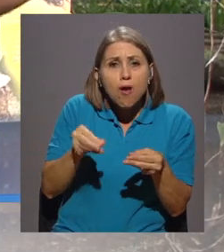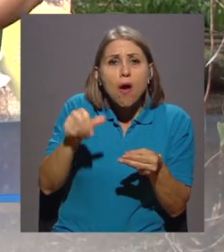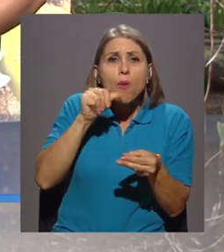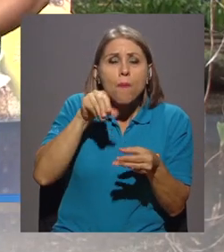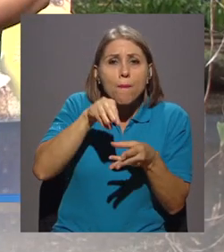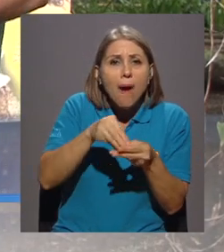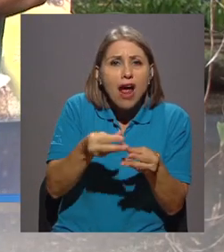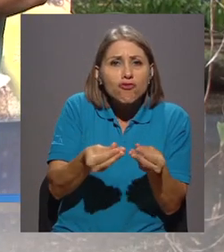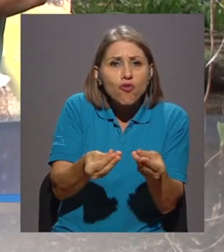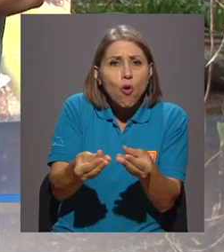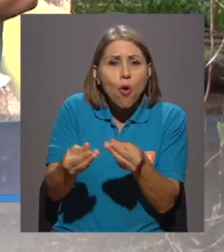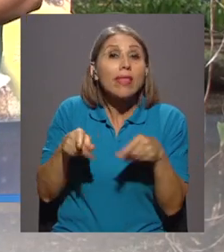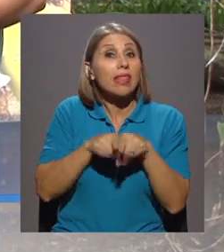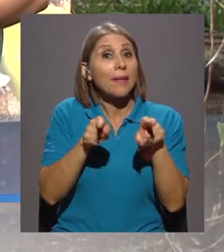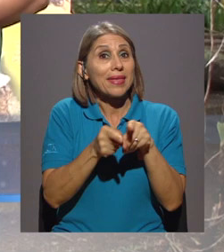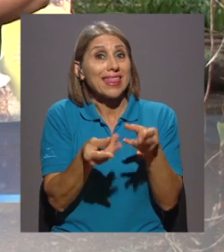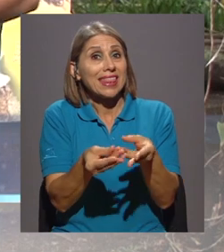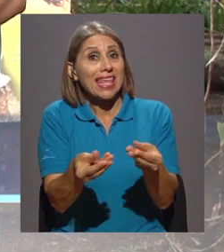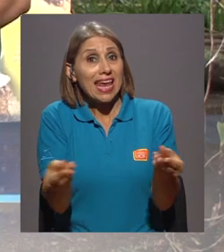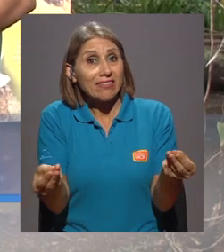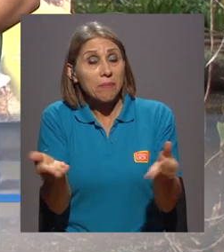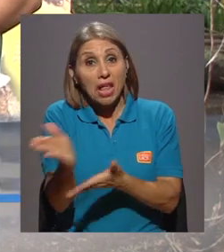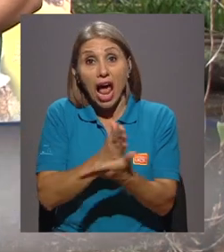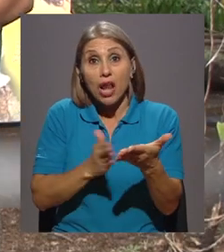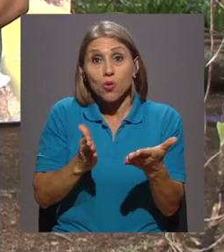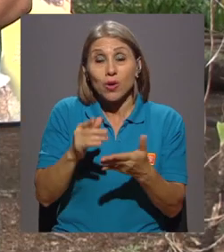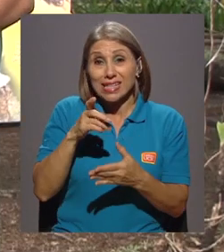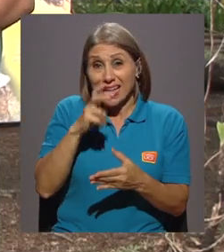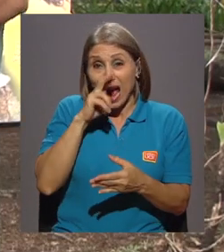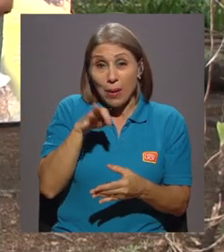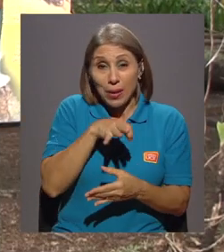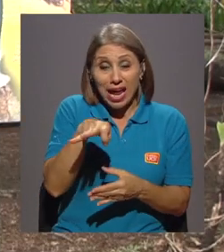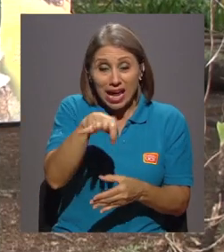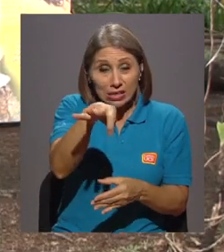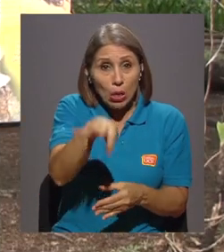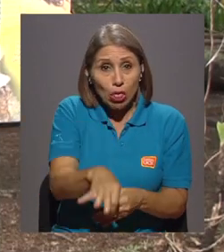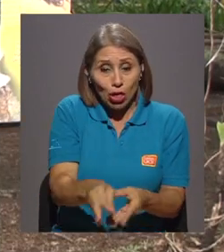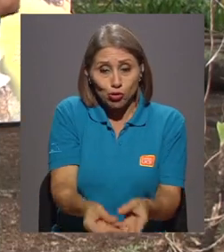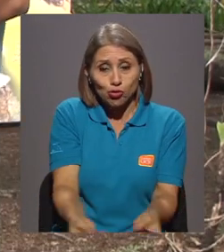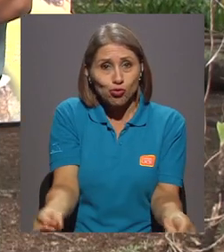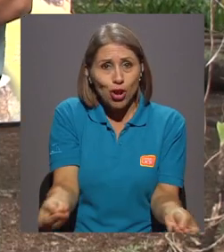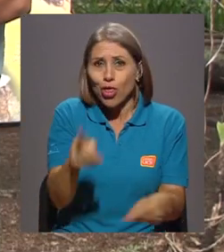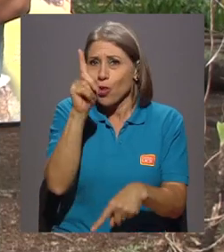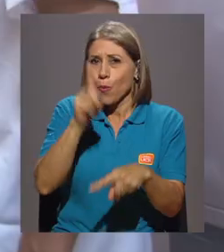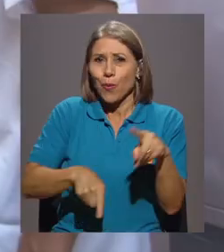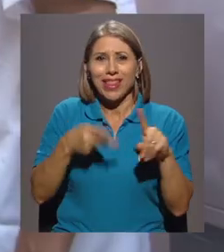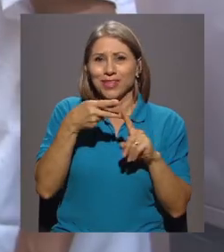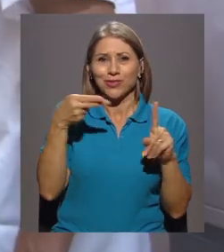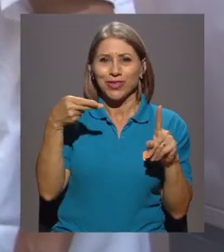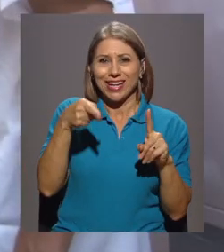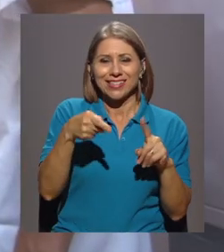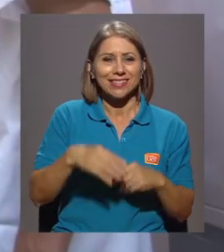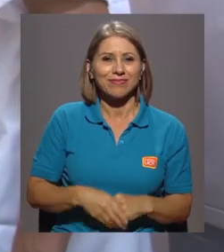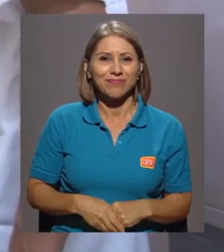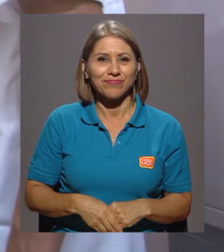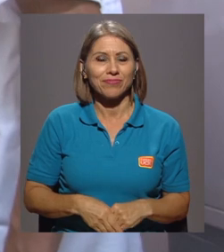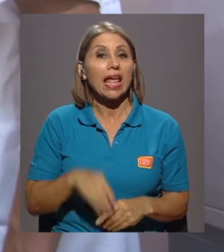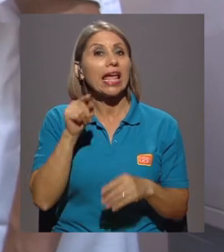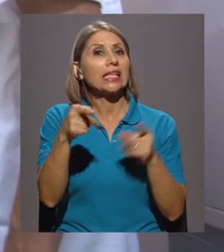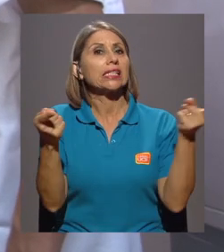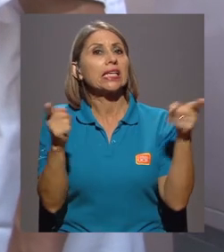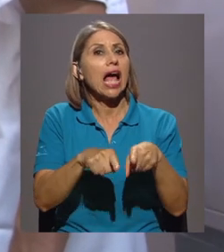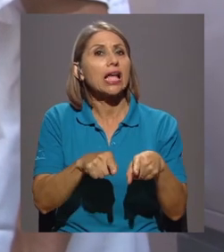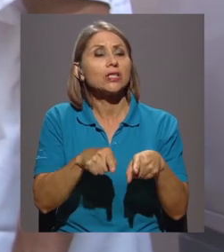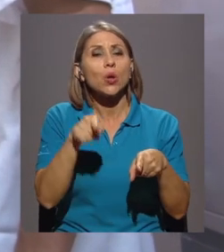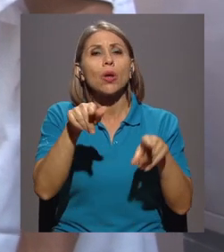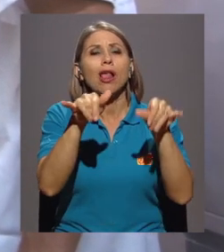también colocan tierra porque hay varios grupos de abejas que anidan en el suelo, muchísimos, y esas no pueden anidar en los hoteles. En este